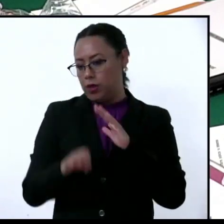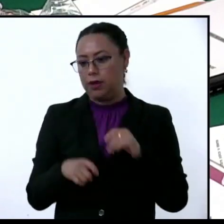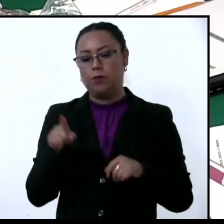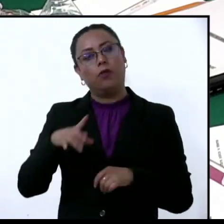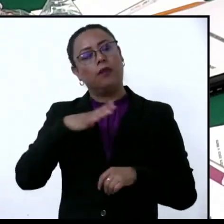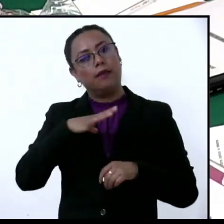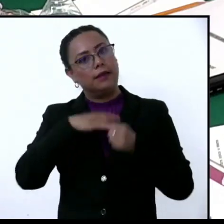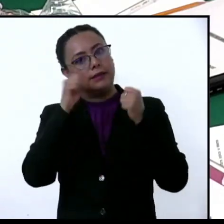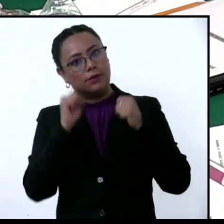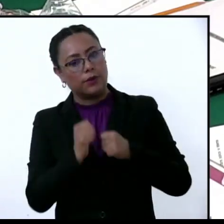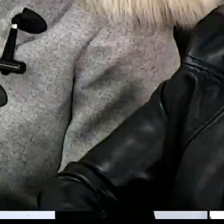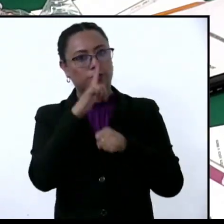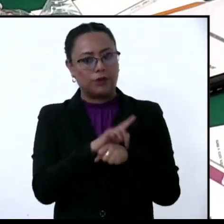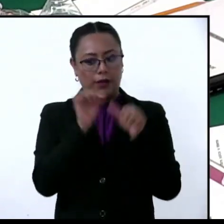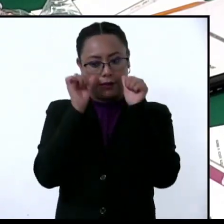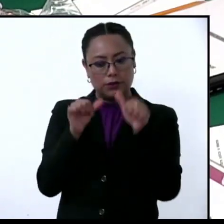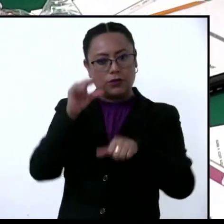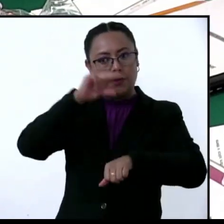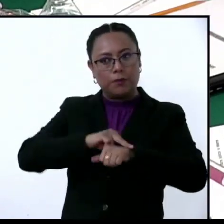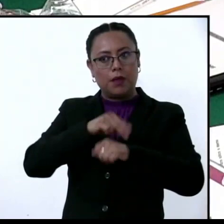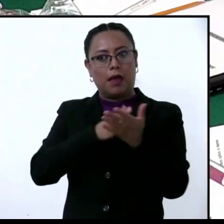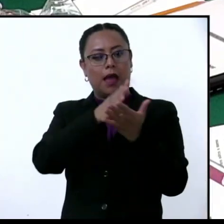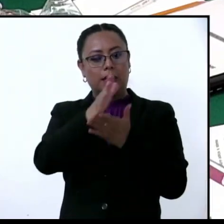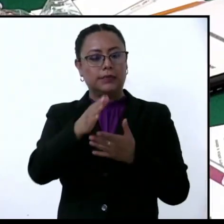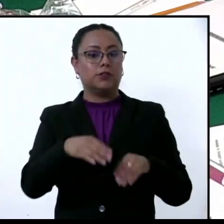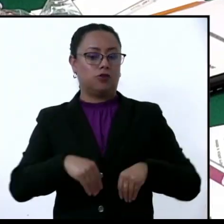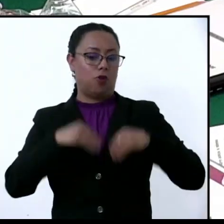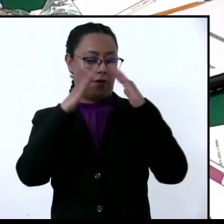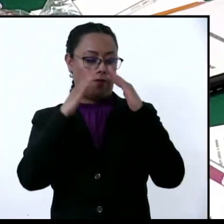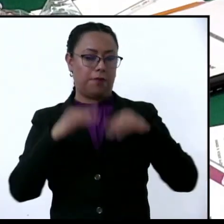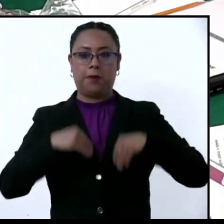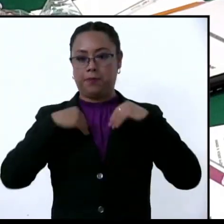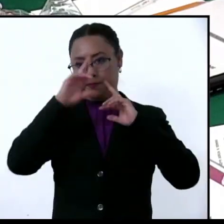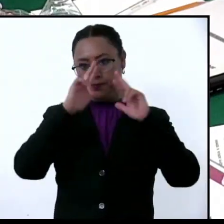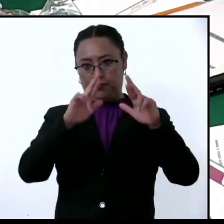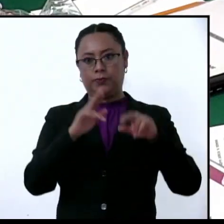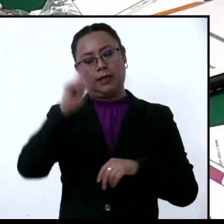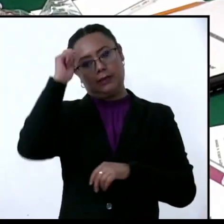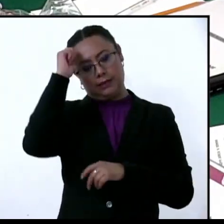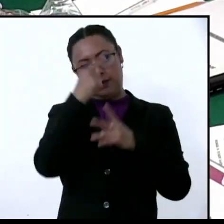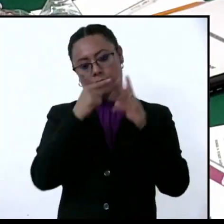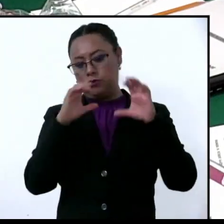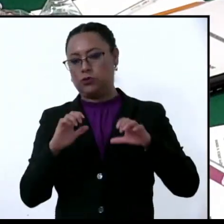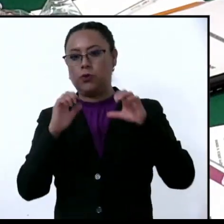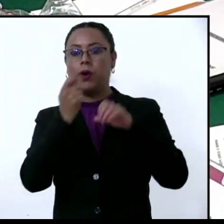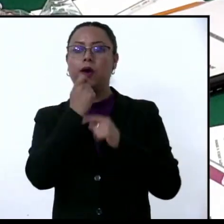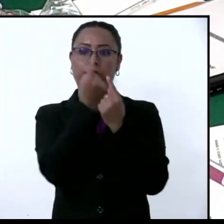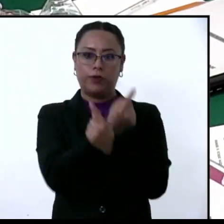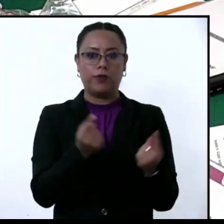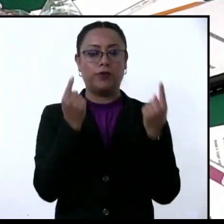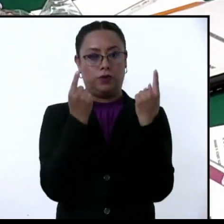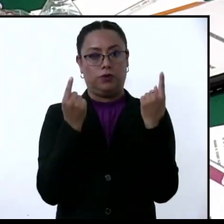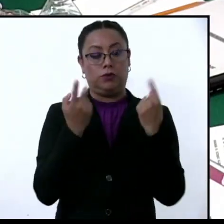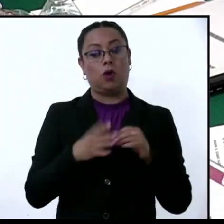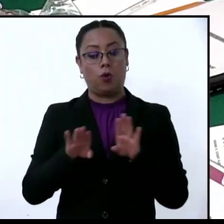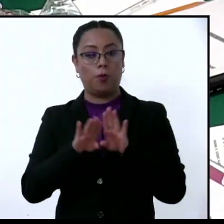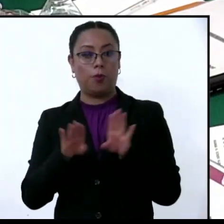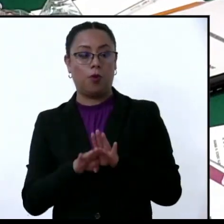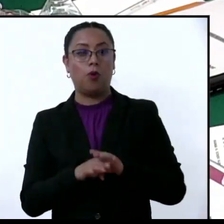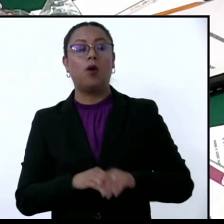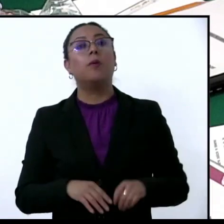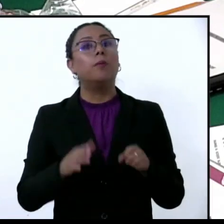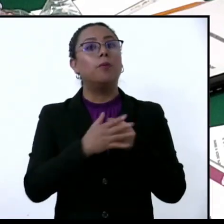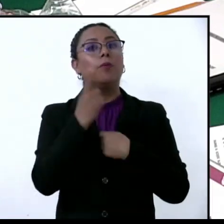de atención médica o acceso a vivienda digna, servicios de cuidado infantil, que de acuerdo a la Organización